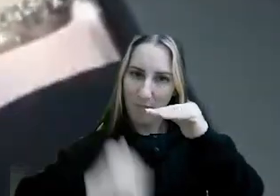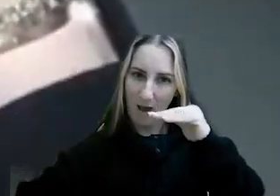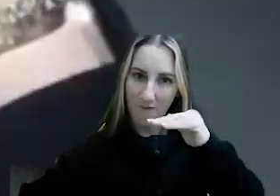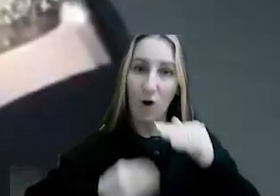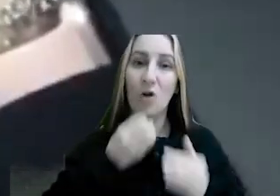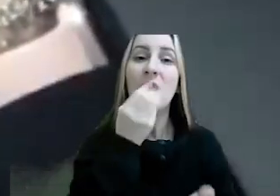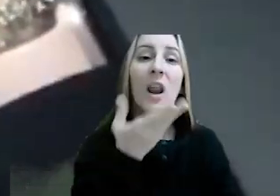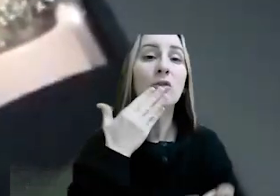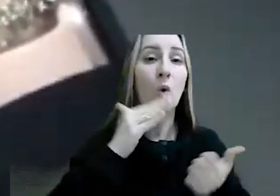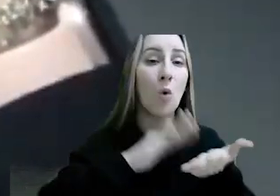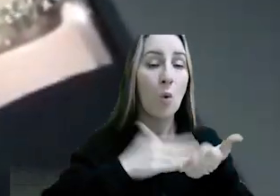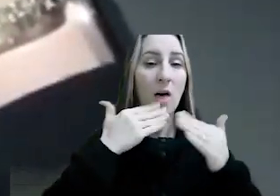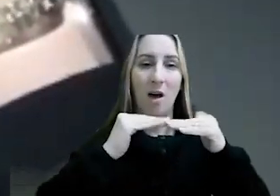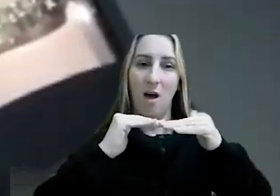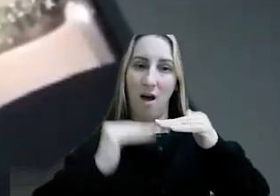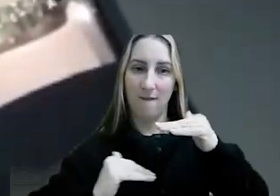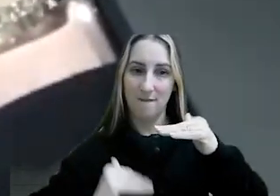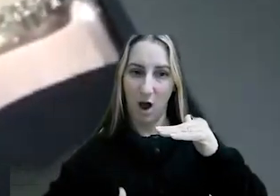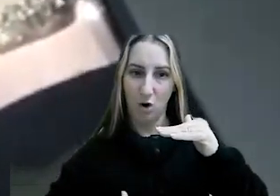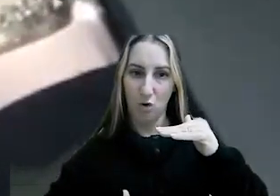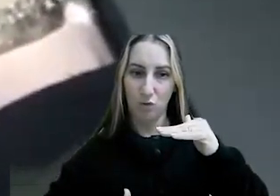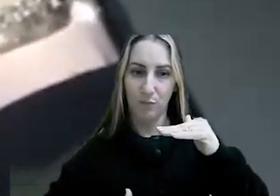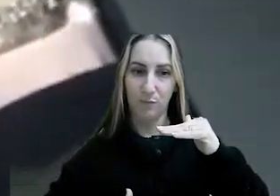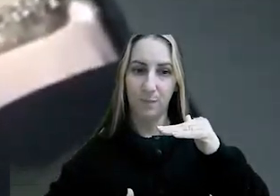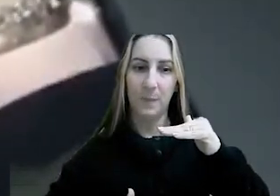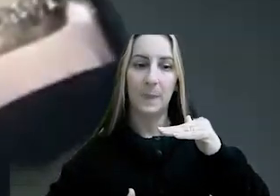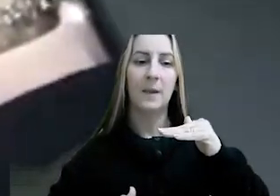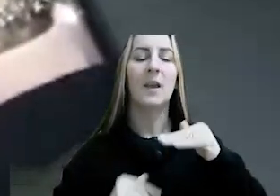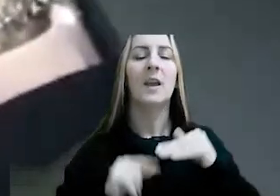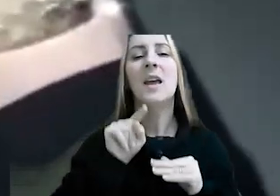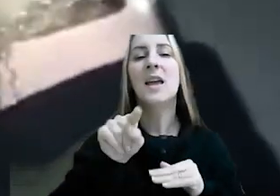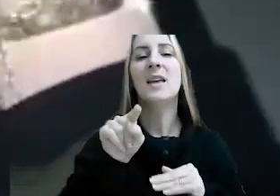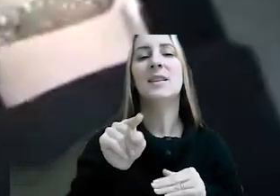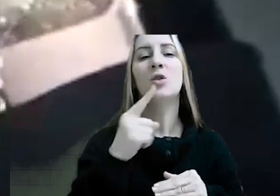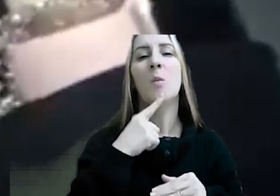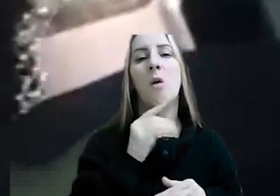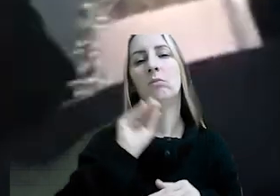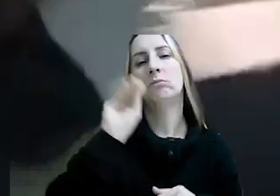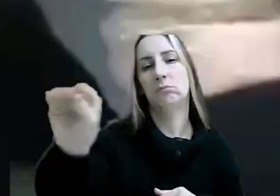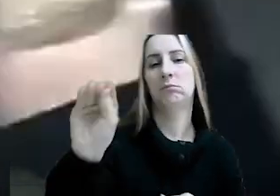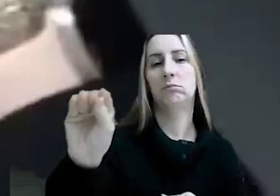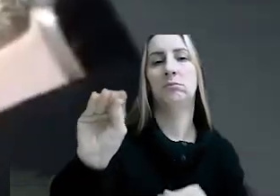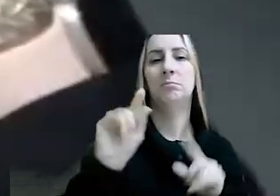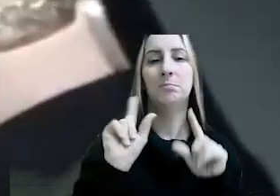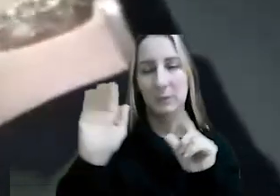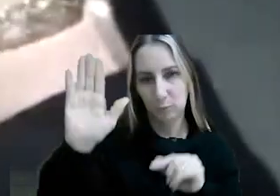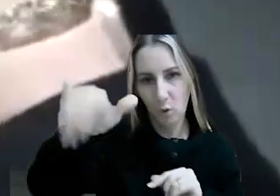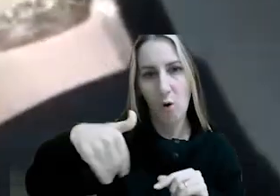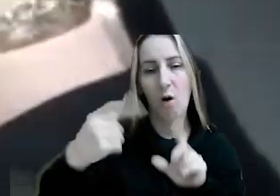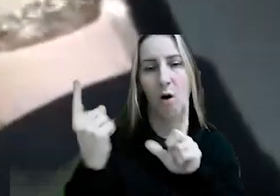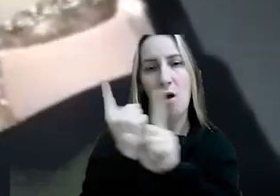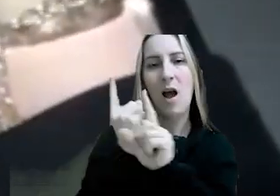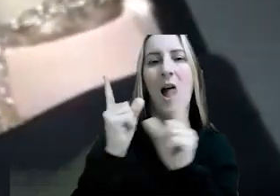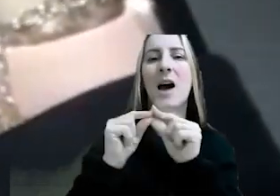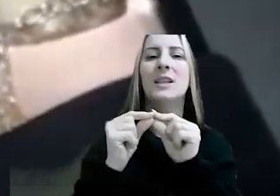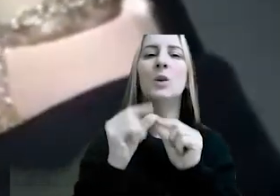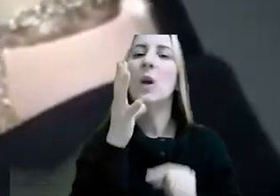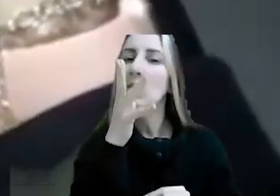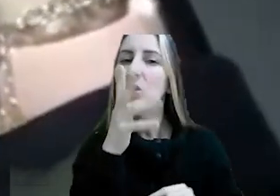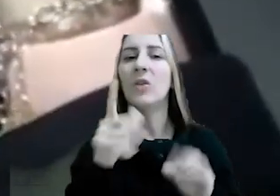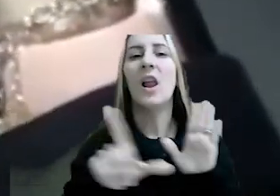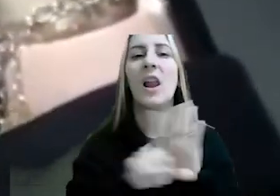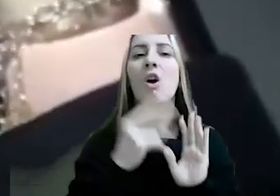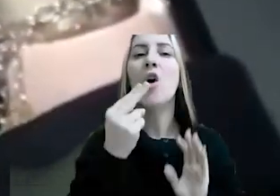todos los conceptos que van hacia abajo. En efecto, son las intimaciones que se realizan por el artículo 14 de la Ley